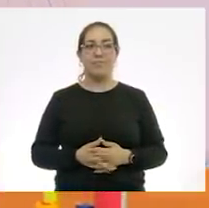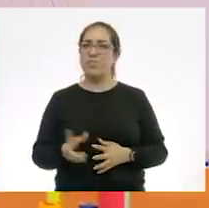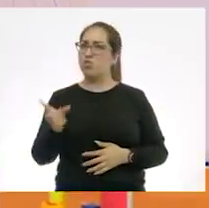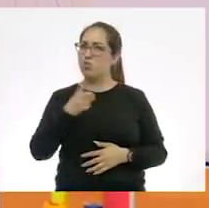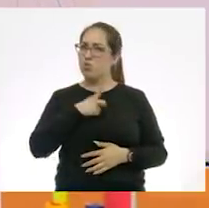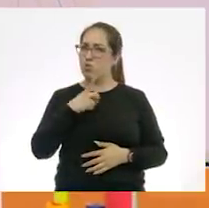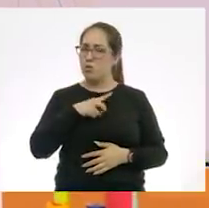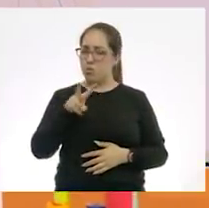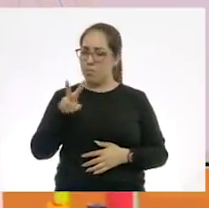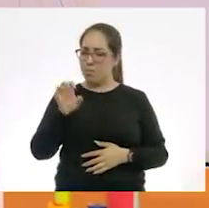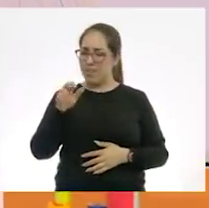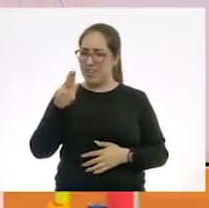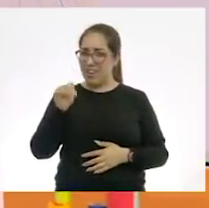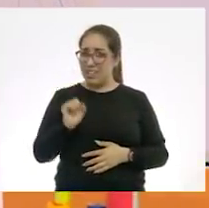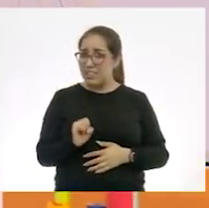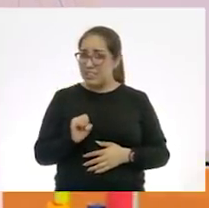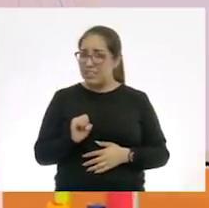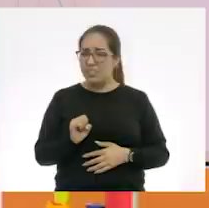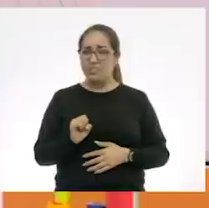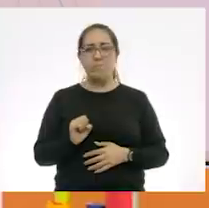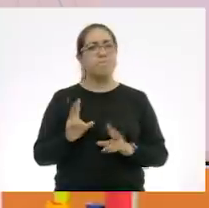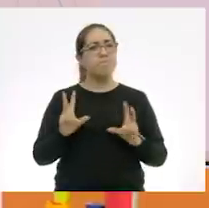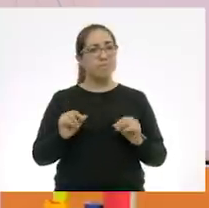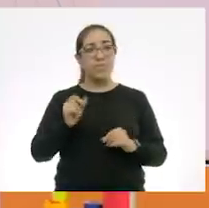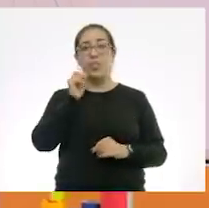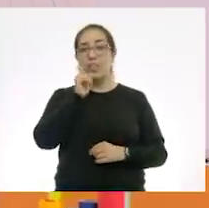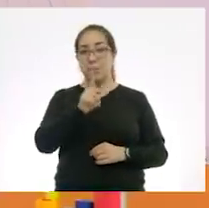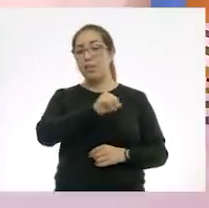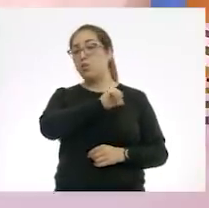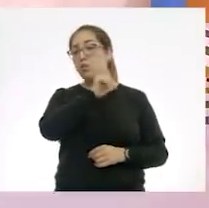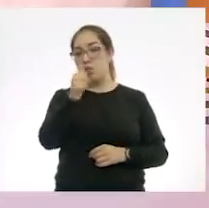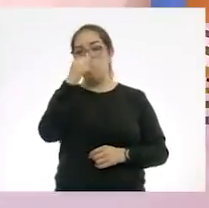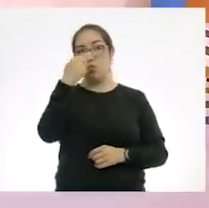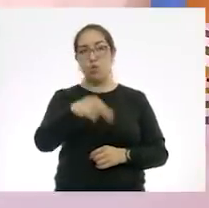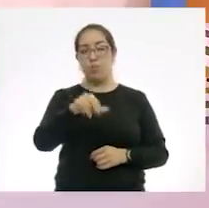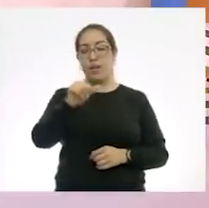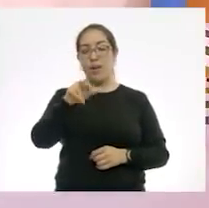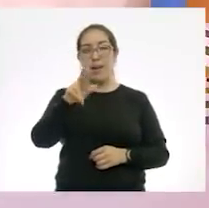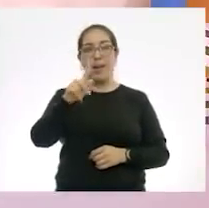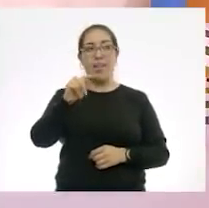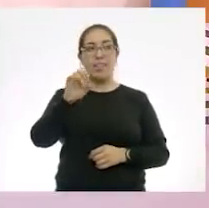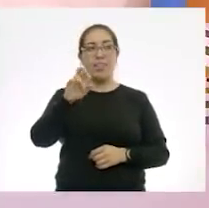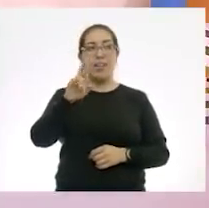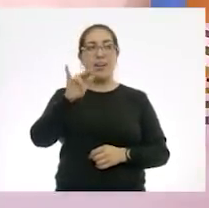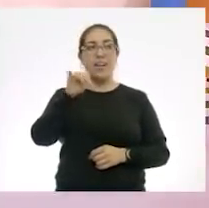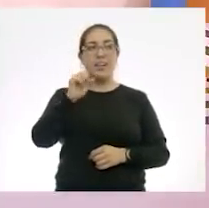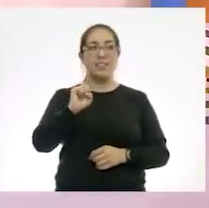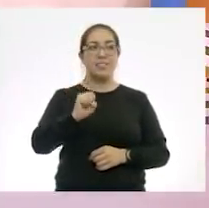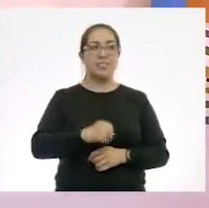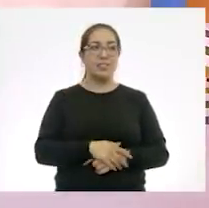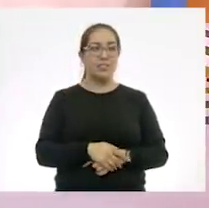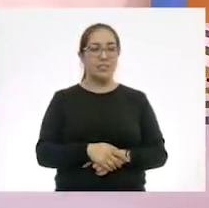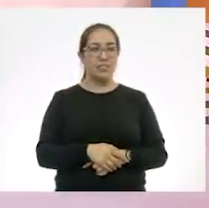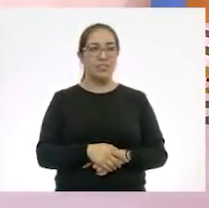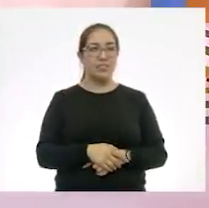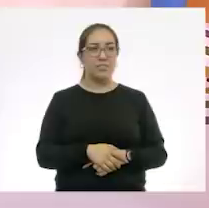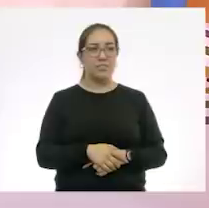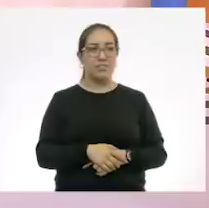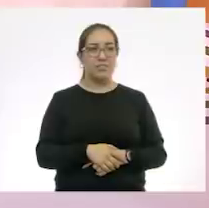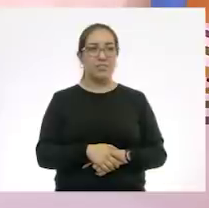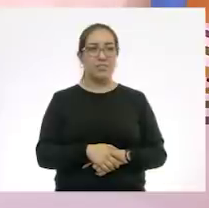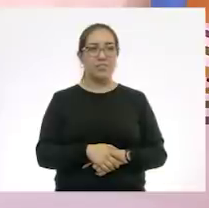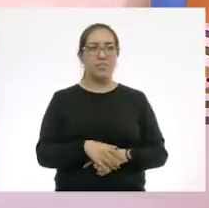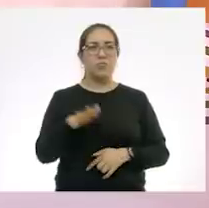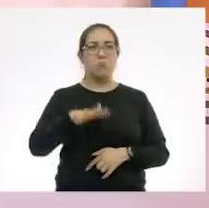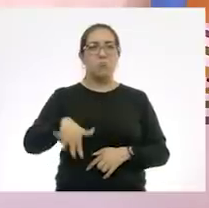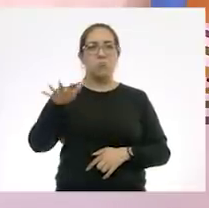venas? No, no solo las venas, también las arterias. Las arterias, vamos a buscar las arterias. Las arterias están, a ver, ¿tú son sabes